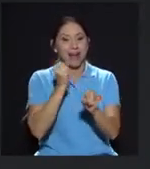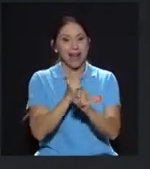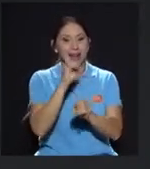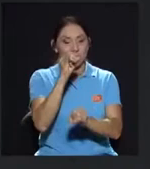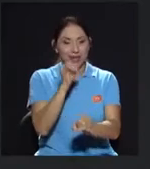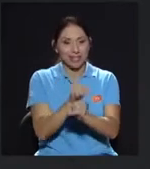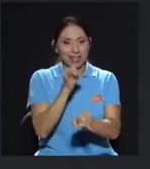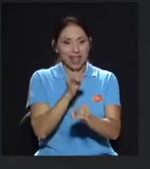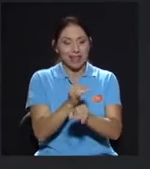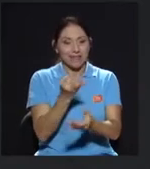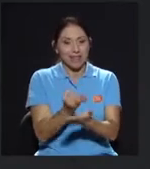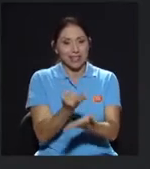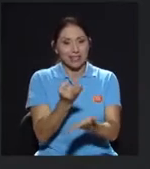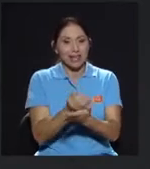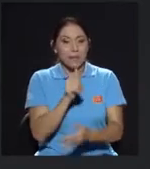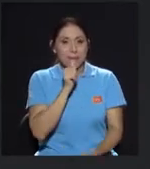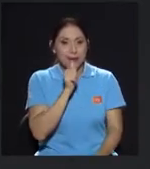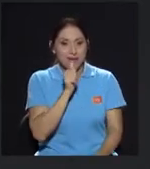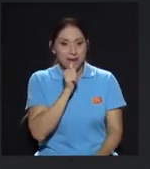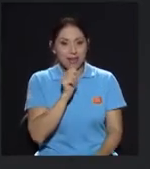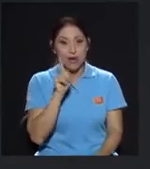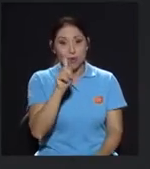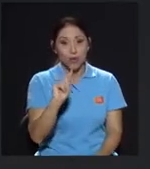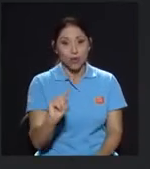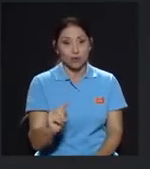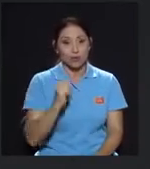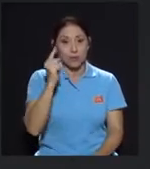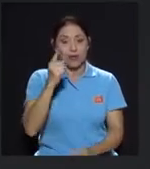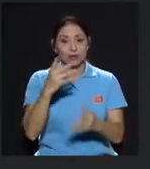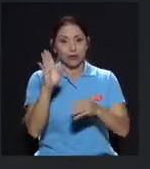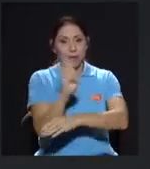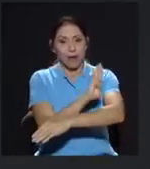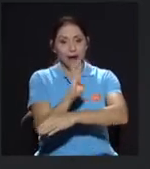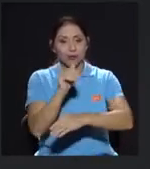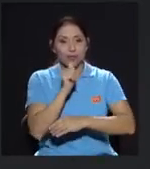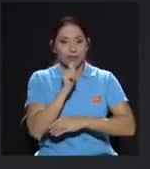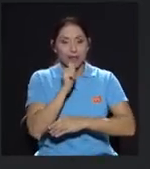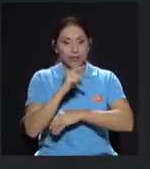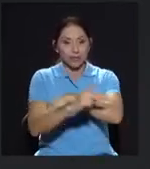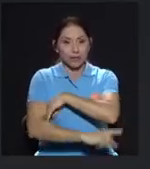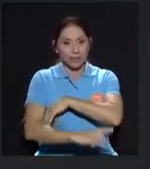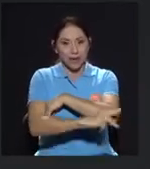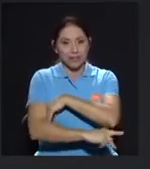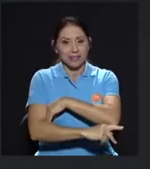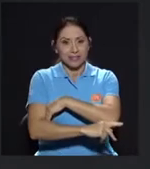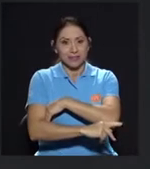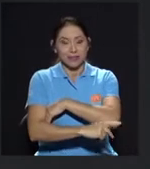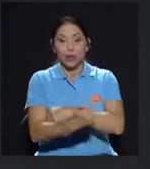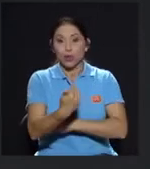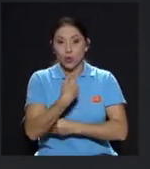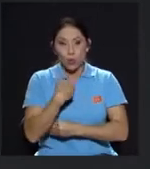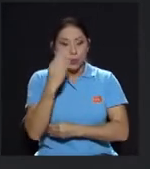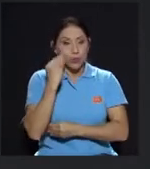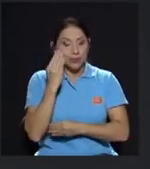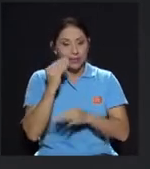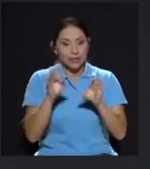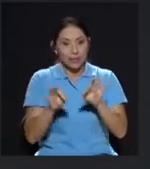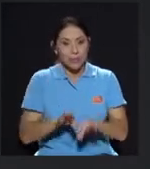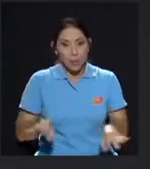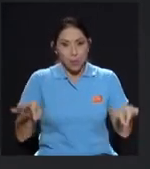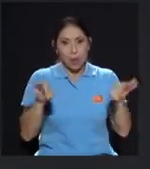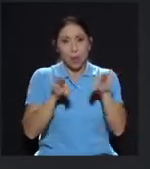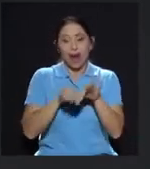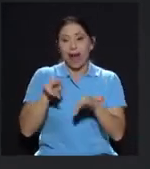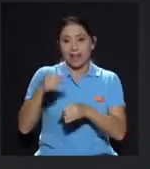de los primeros bancos y privados del país tuve una experiencia muy importante ahí